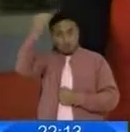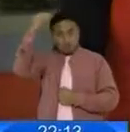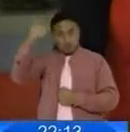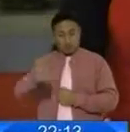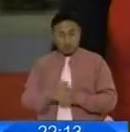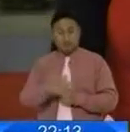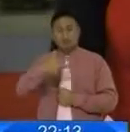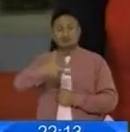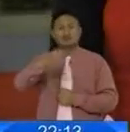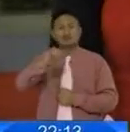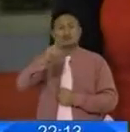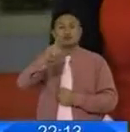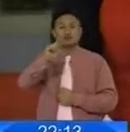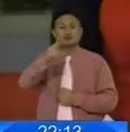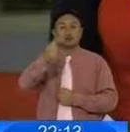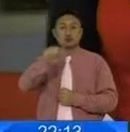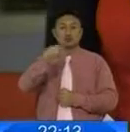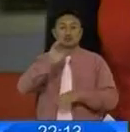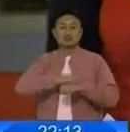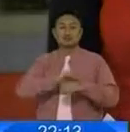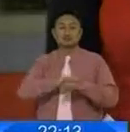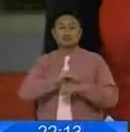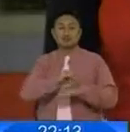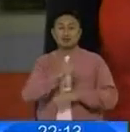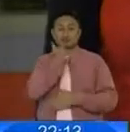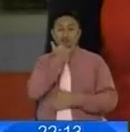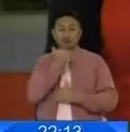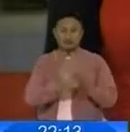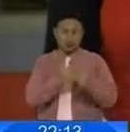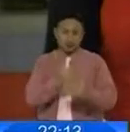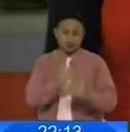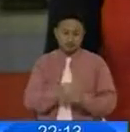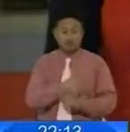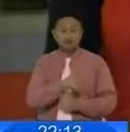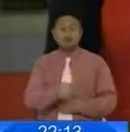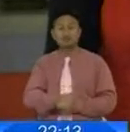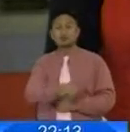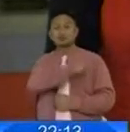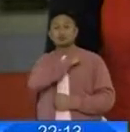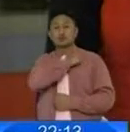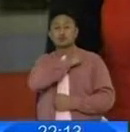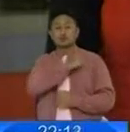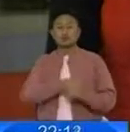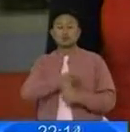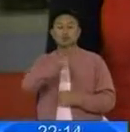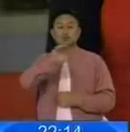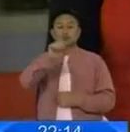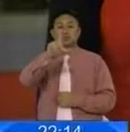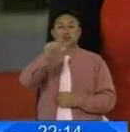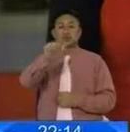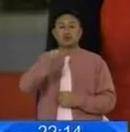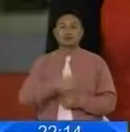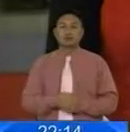Galo Chiriboga por supuesto fraude procesal. Esto dentro del secuestro del activista político Fernando